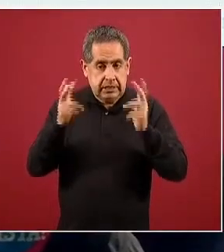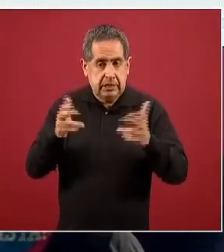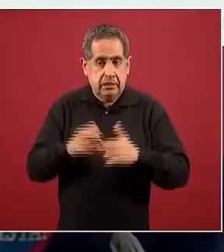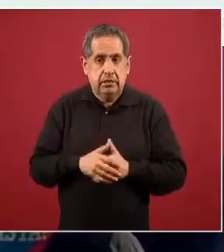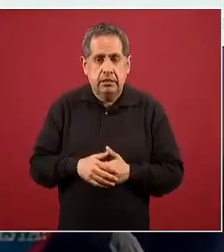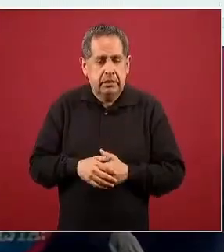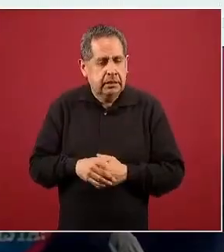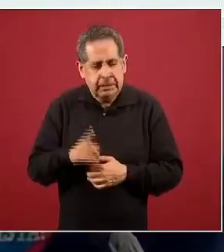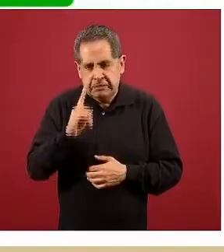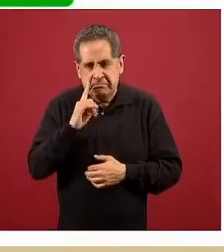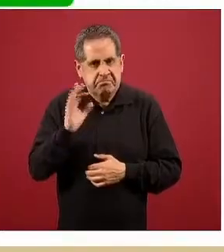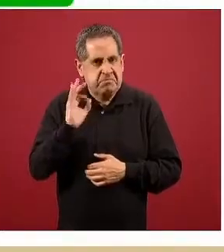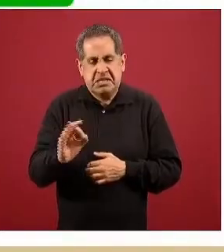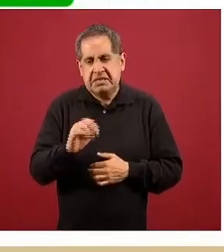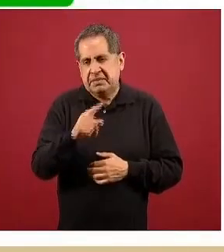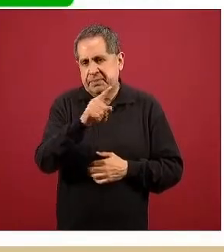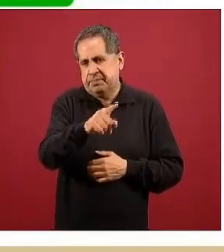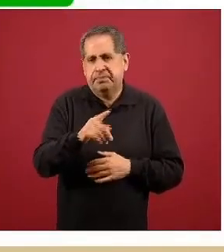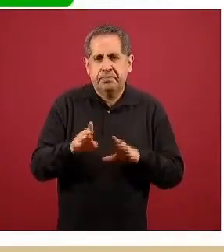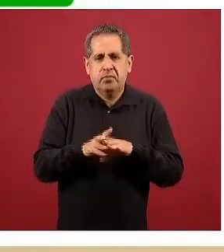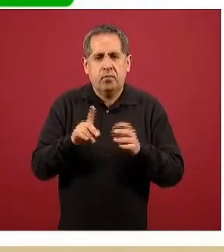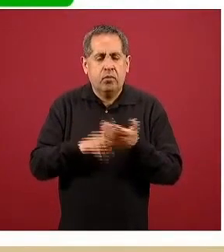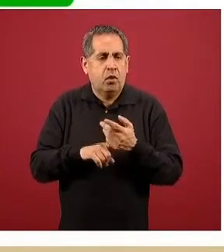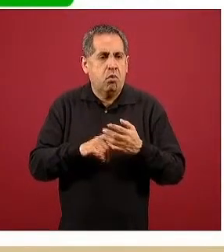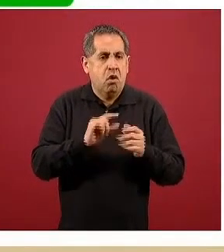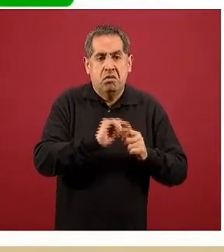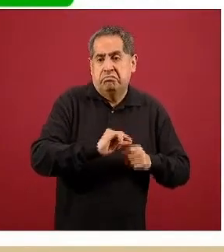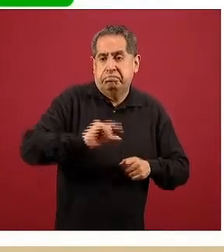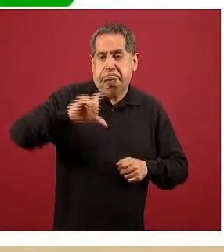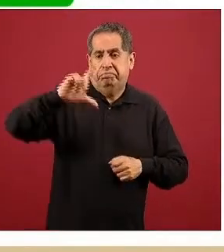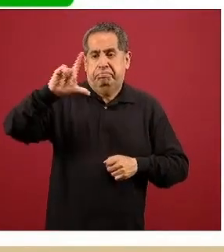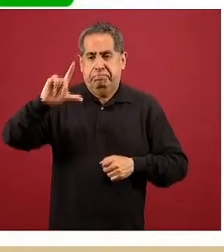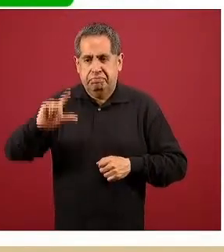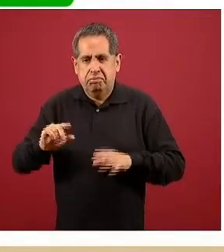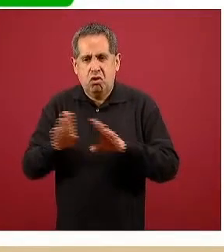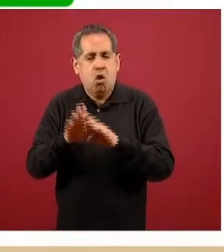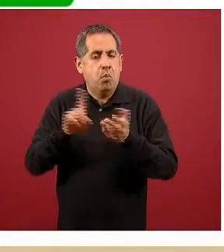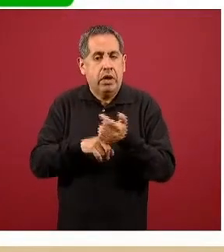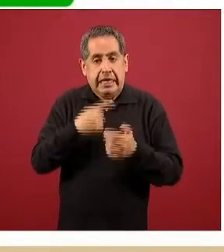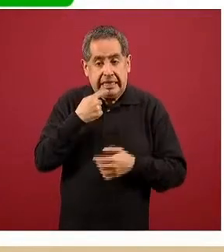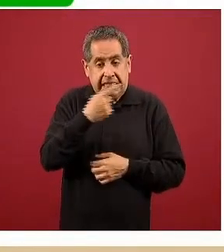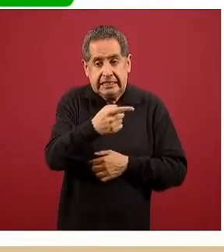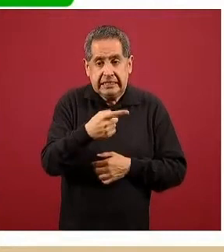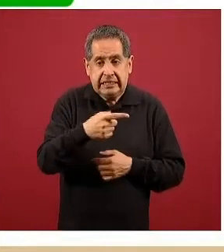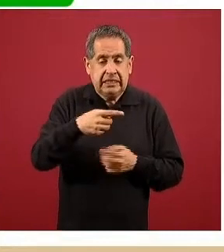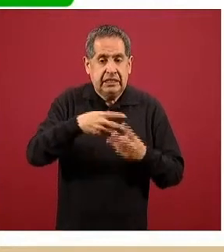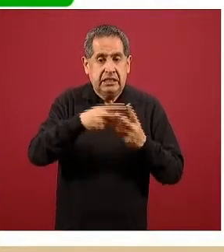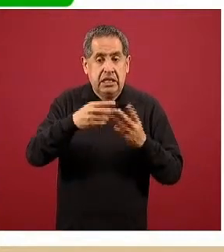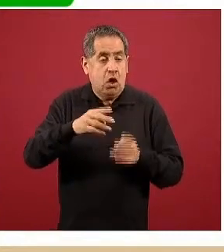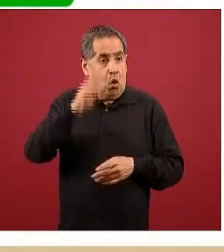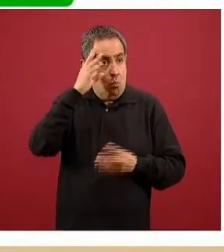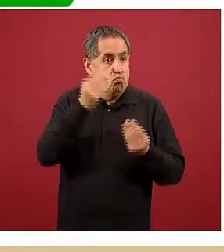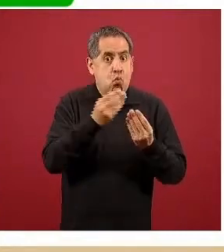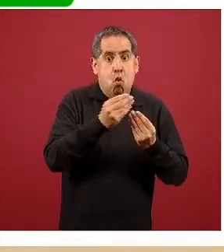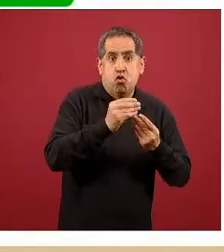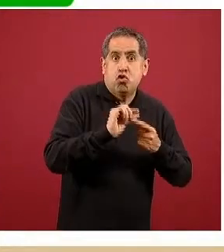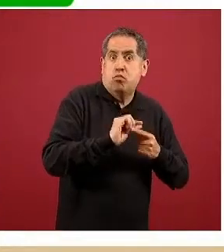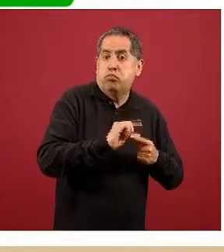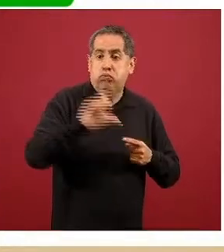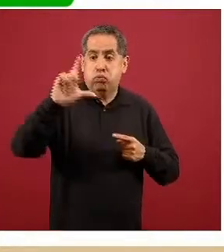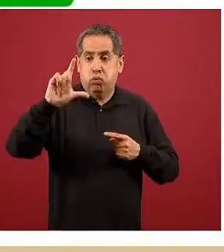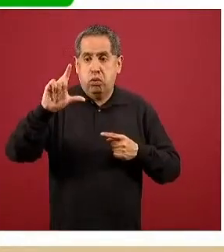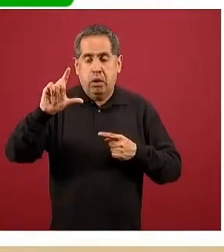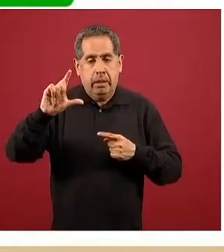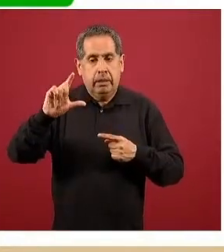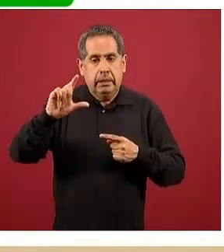observa la clásica curva epidémica con un inicio súbito importante, llegan a una